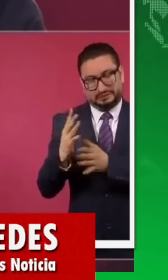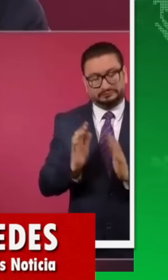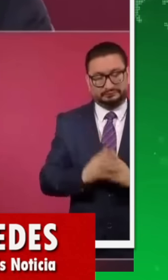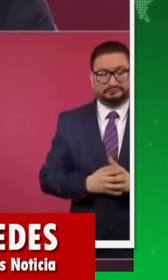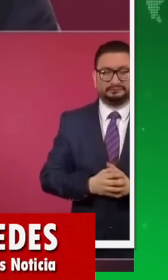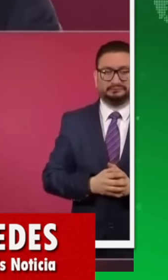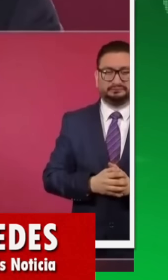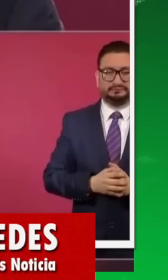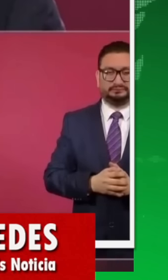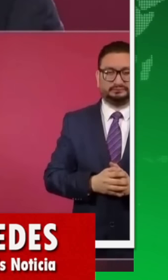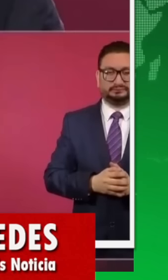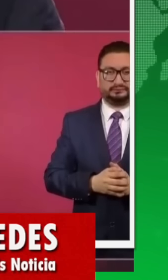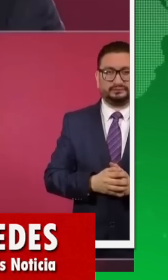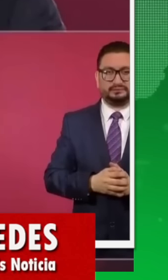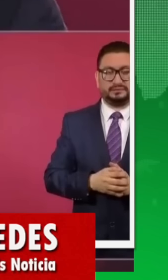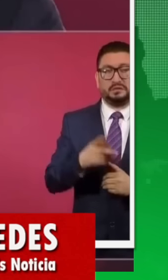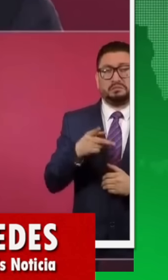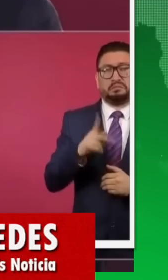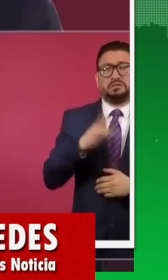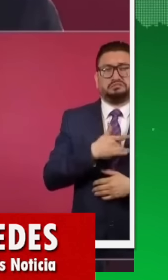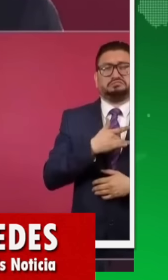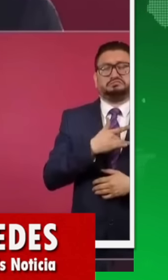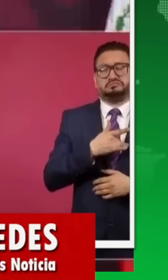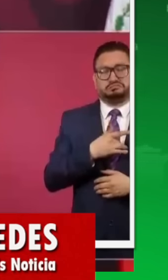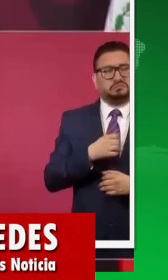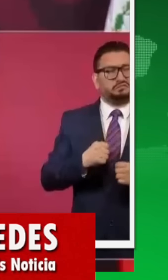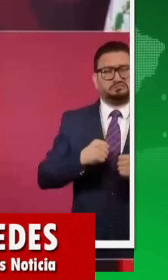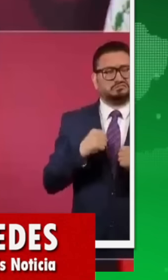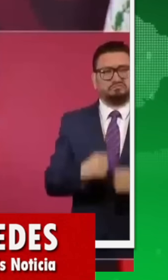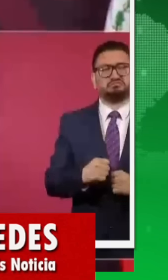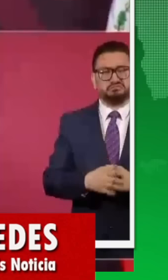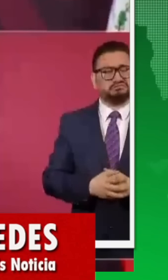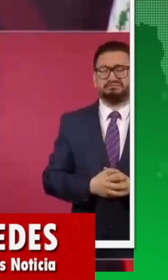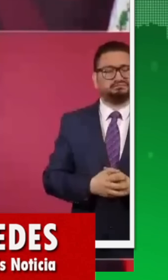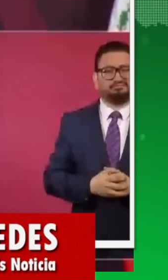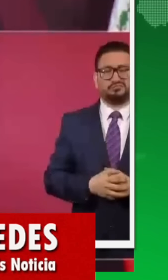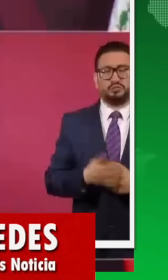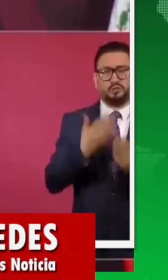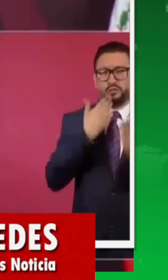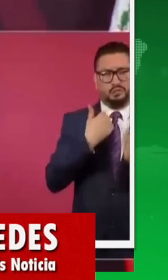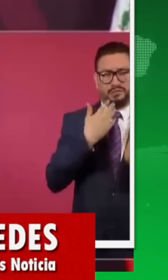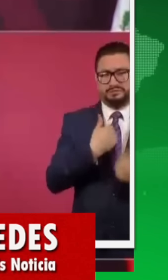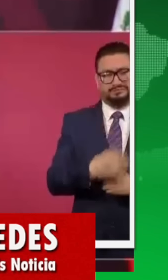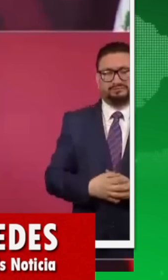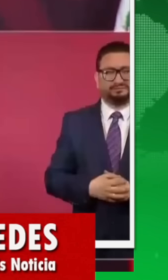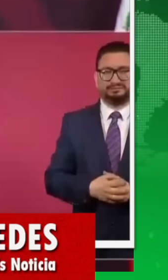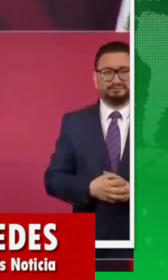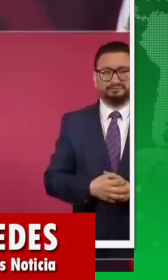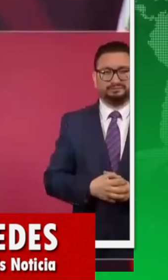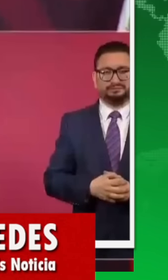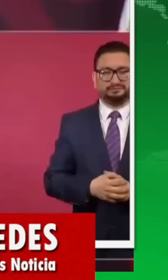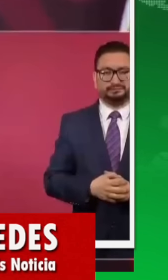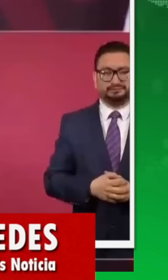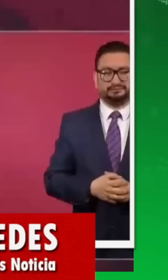y Afortunadamente no ha sido así